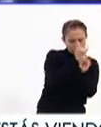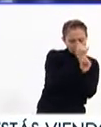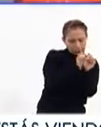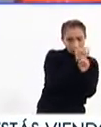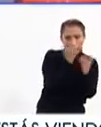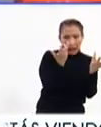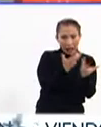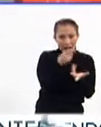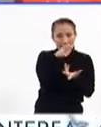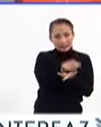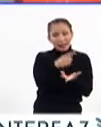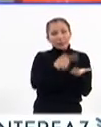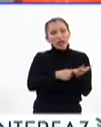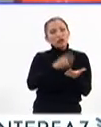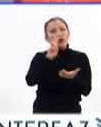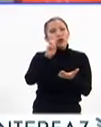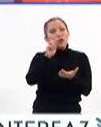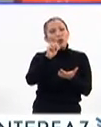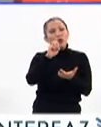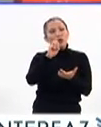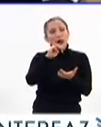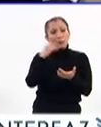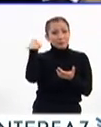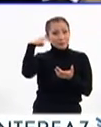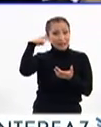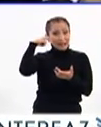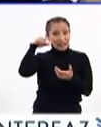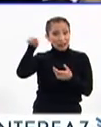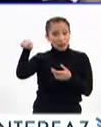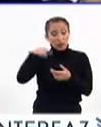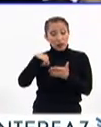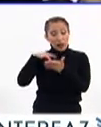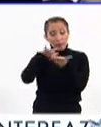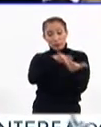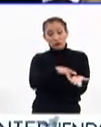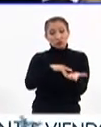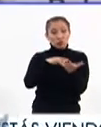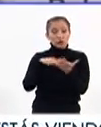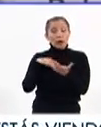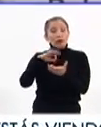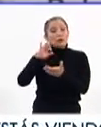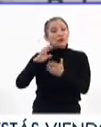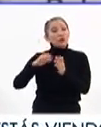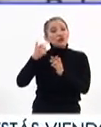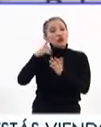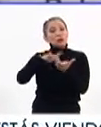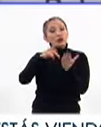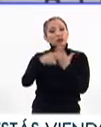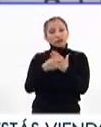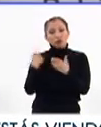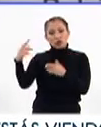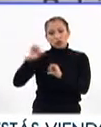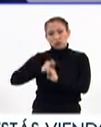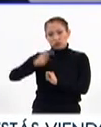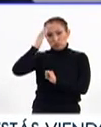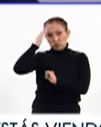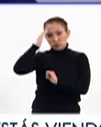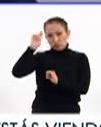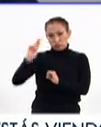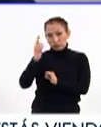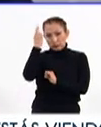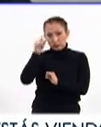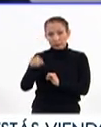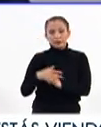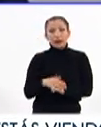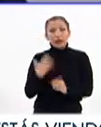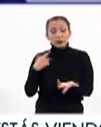investigaciones realizadas en la Universidad Autónoma de Querétaro, con el apoyo del Fondo de Proyectos Especiales de su rectoría. Empezamos